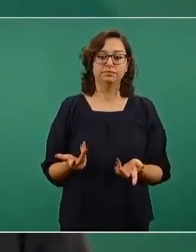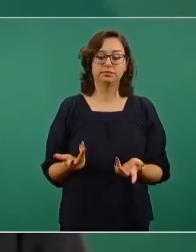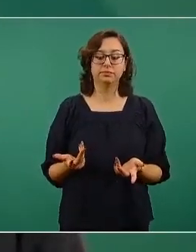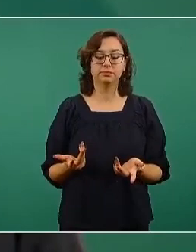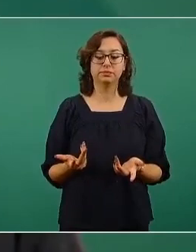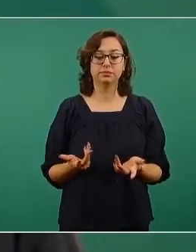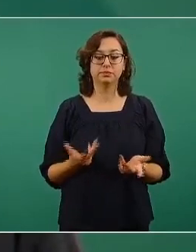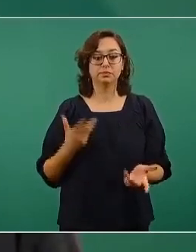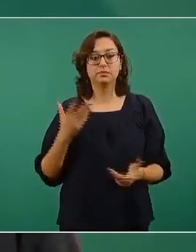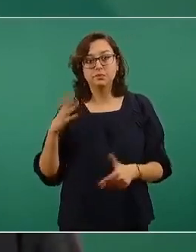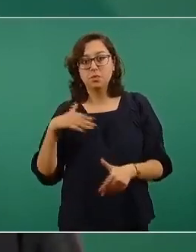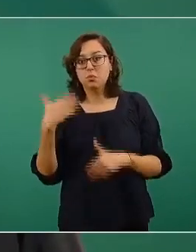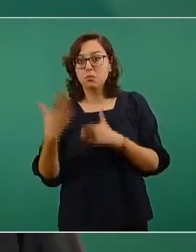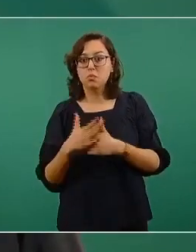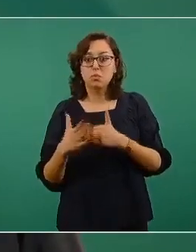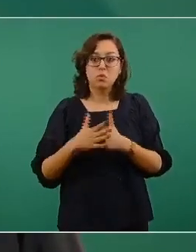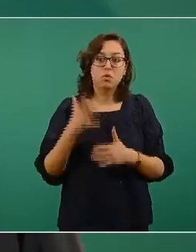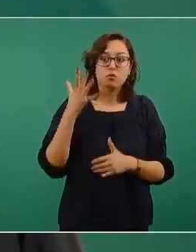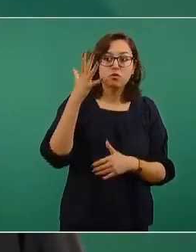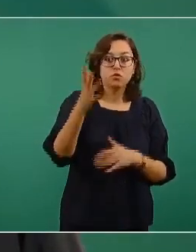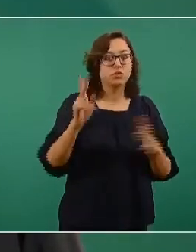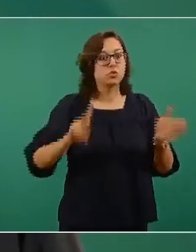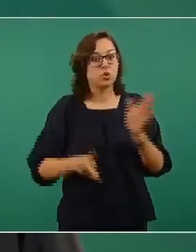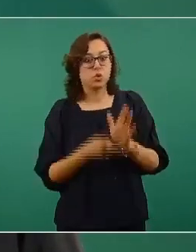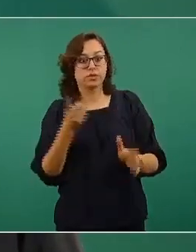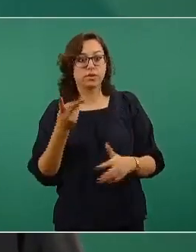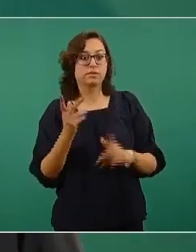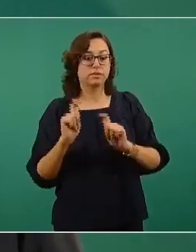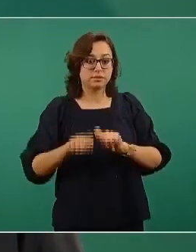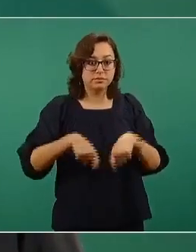ninguna posibilidad de recuperarlos.